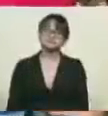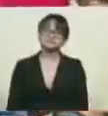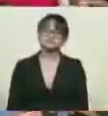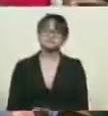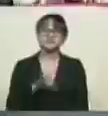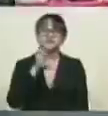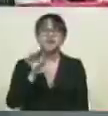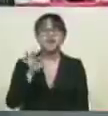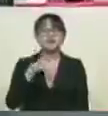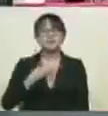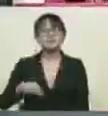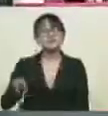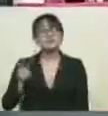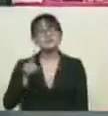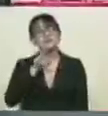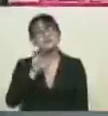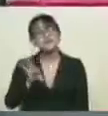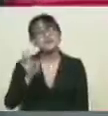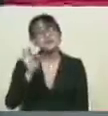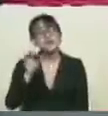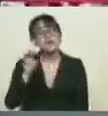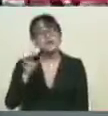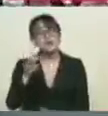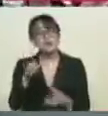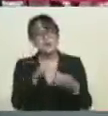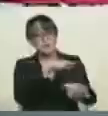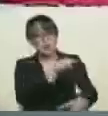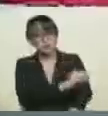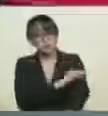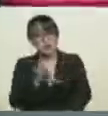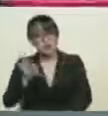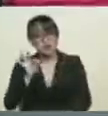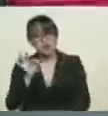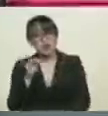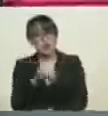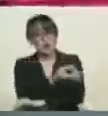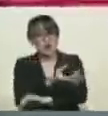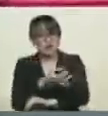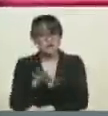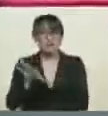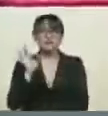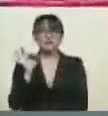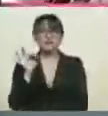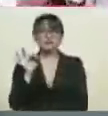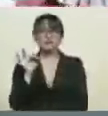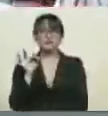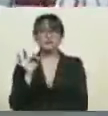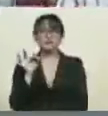¿Quién elige el presidente en Venezuela? ¿La MUD? ¿Las guarimbas?